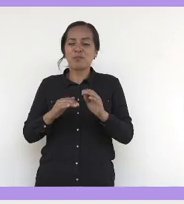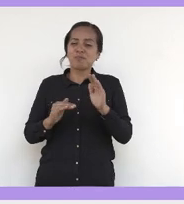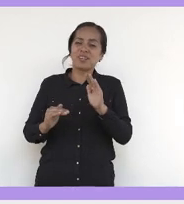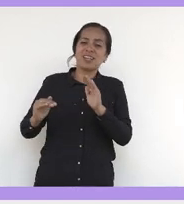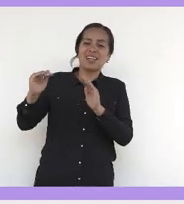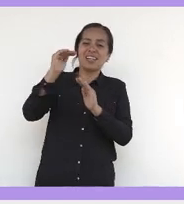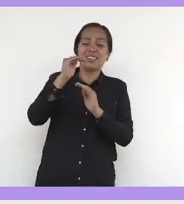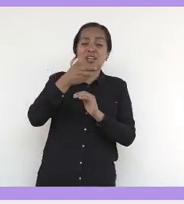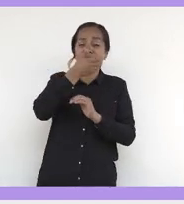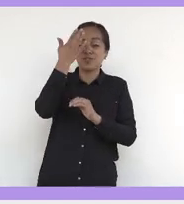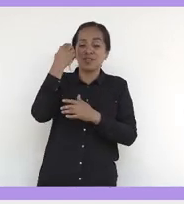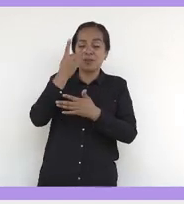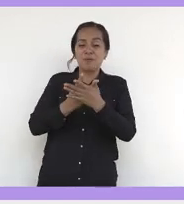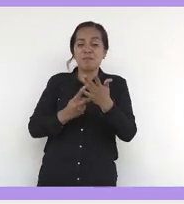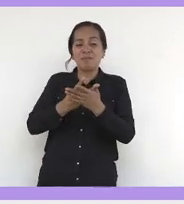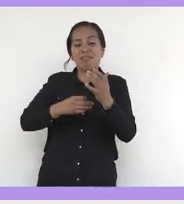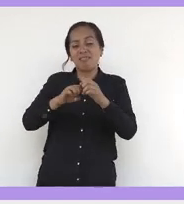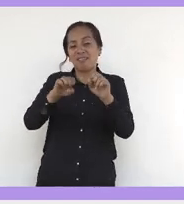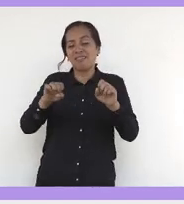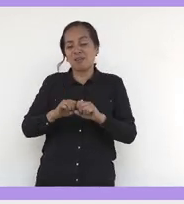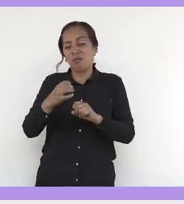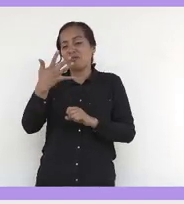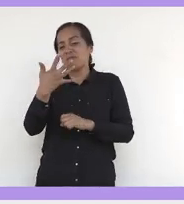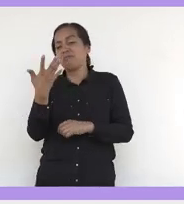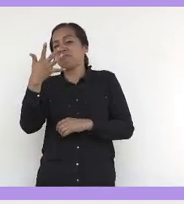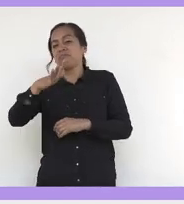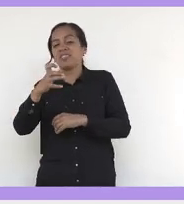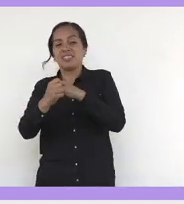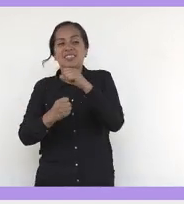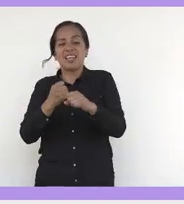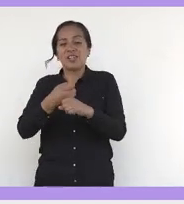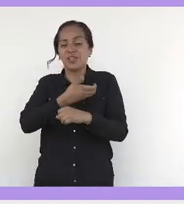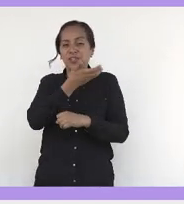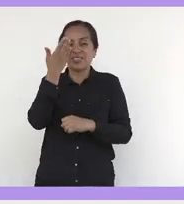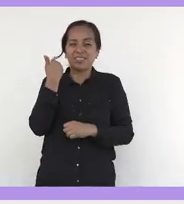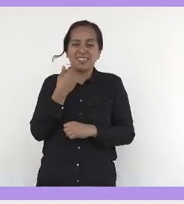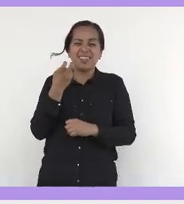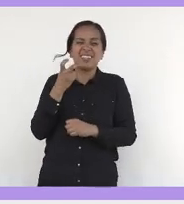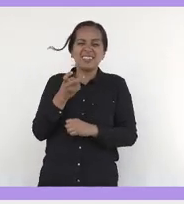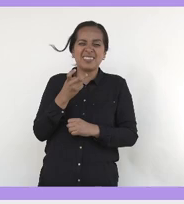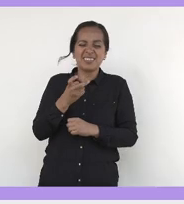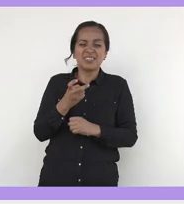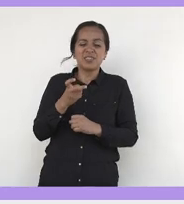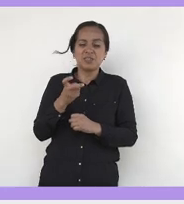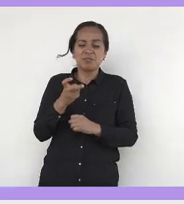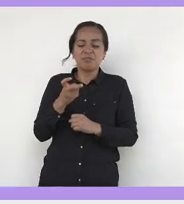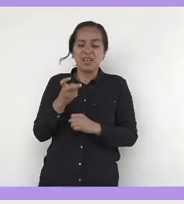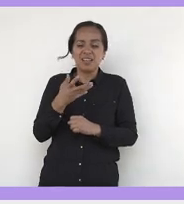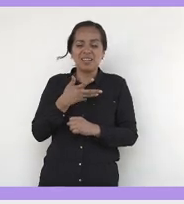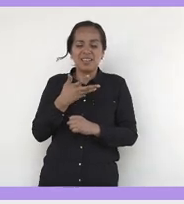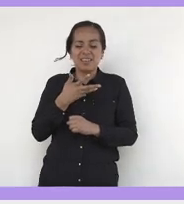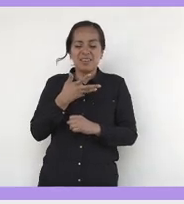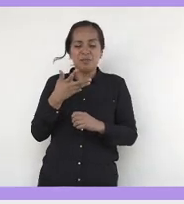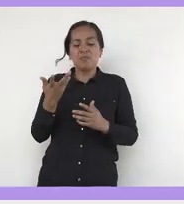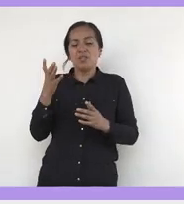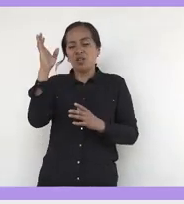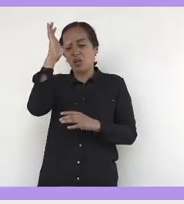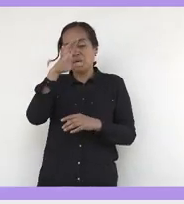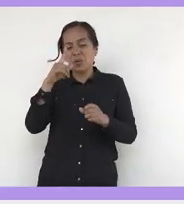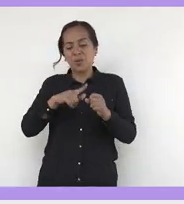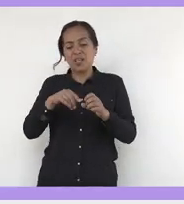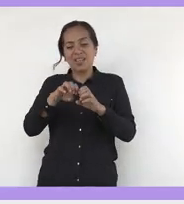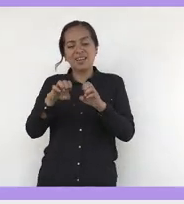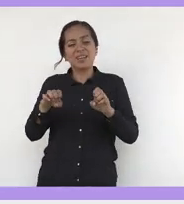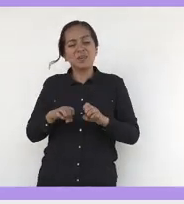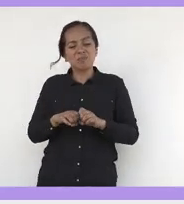no sé cuántos años fue el plan de del equipo de Japón que venía de nada y y llegó a lo que llegó O sea creo que y aquí tenemos la cultura de fútbol desde mucho antes entonces